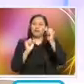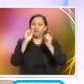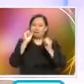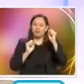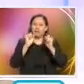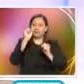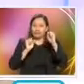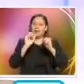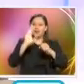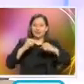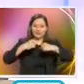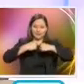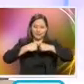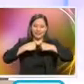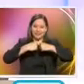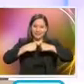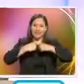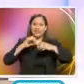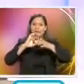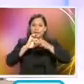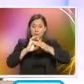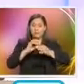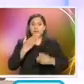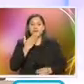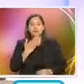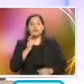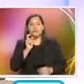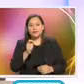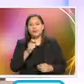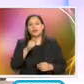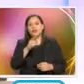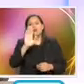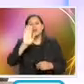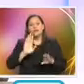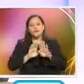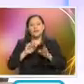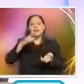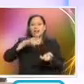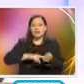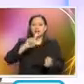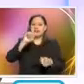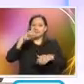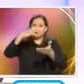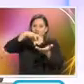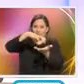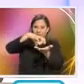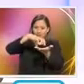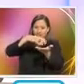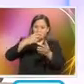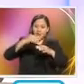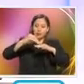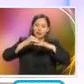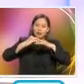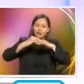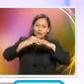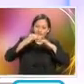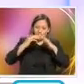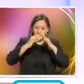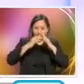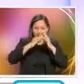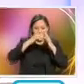huesos, precisamente, y que interactúa con un tipo de líquido que lubrica estas articulaciones para que haya